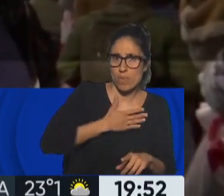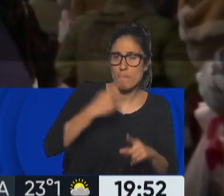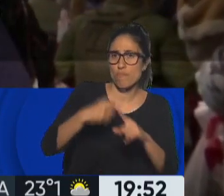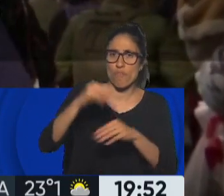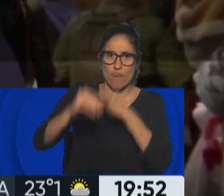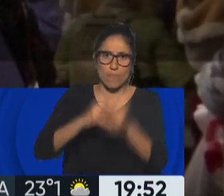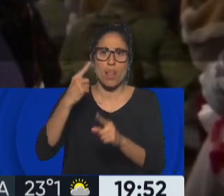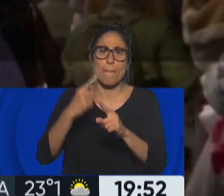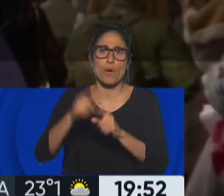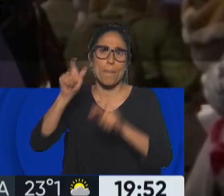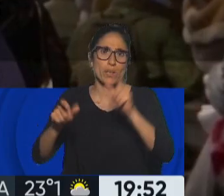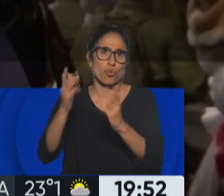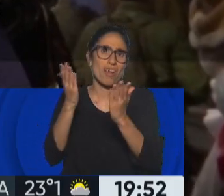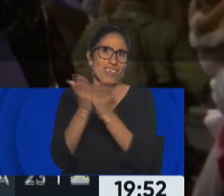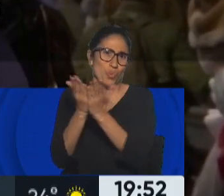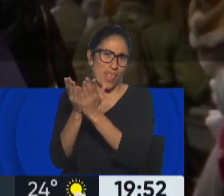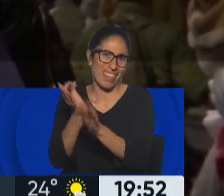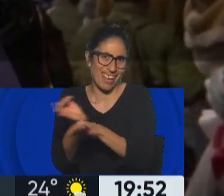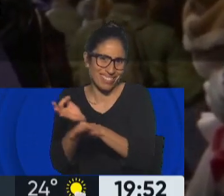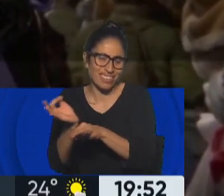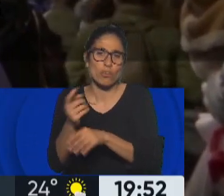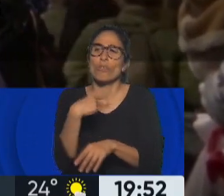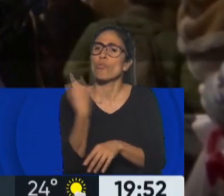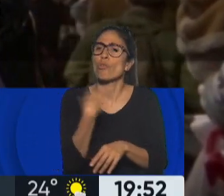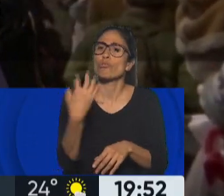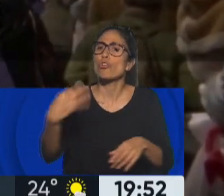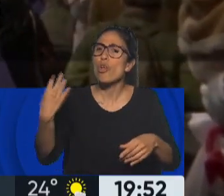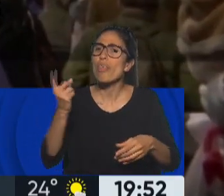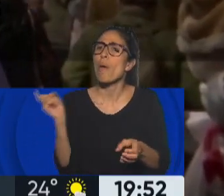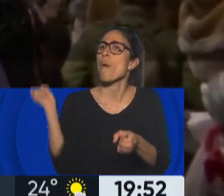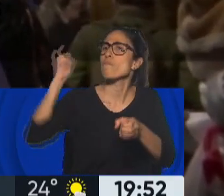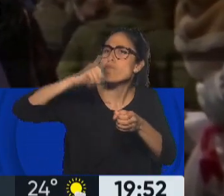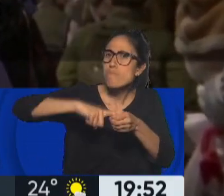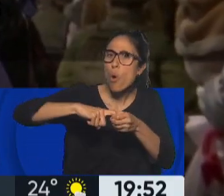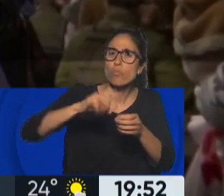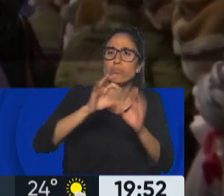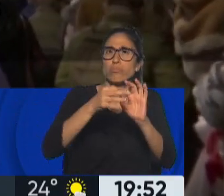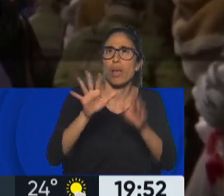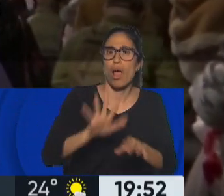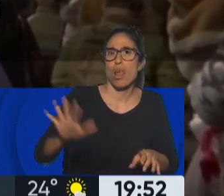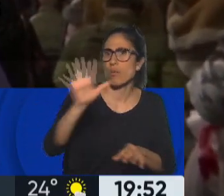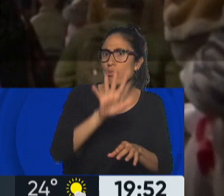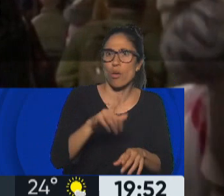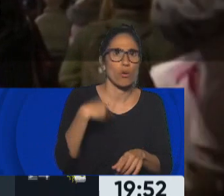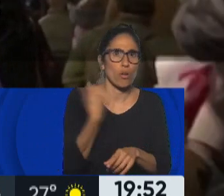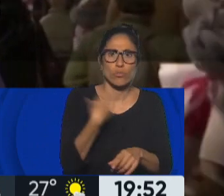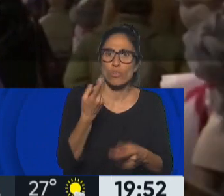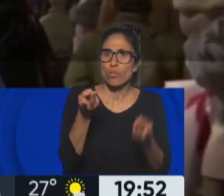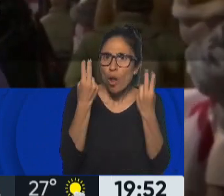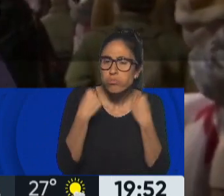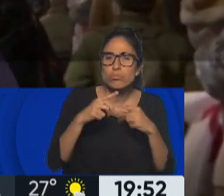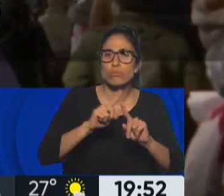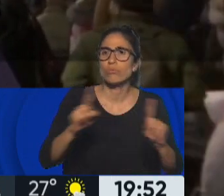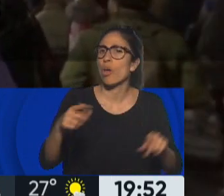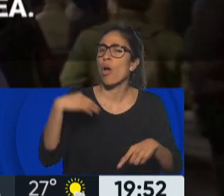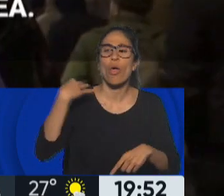well. We do deserve to be part of EU and we will never give up until we